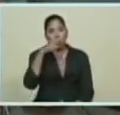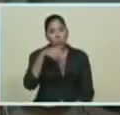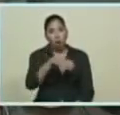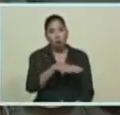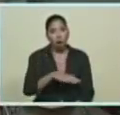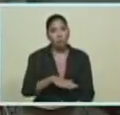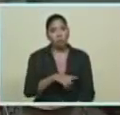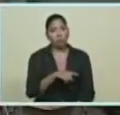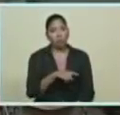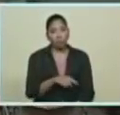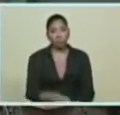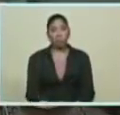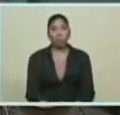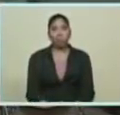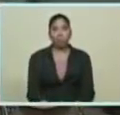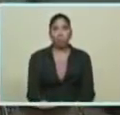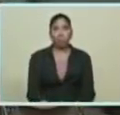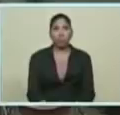el fascismo,